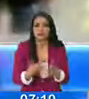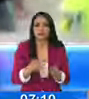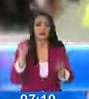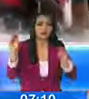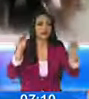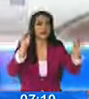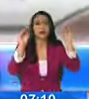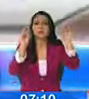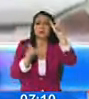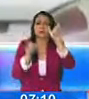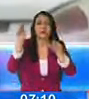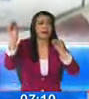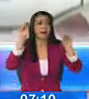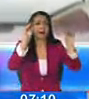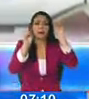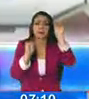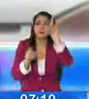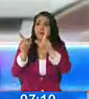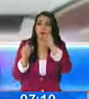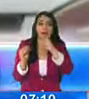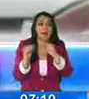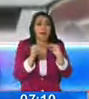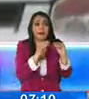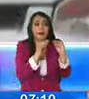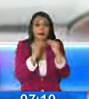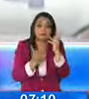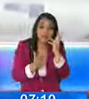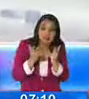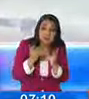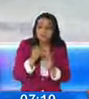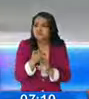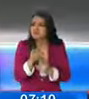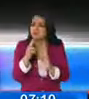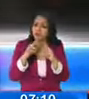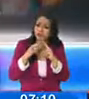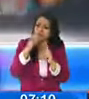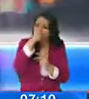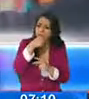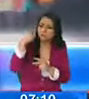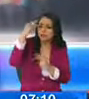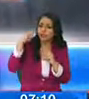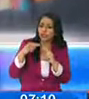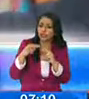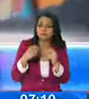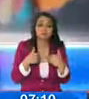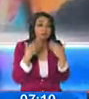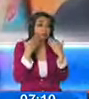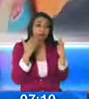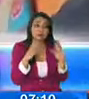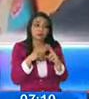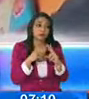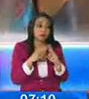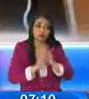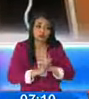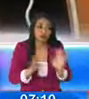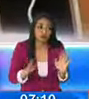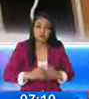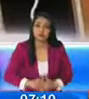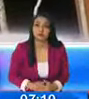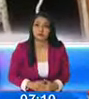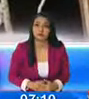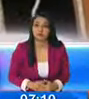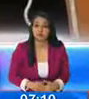esquina a esquina. Entre los habitantes se preguntaban si alguien podría reconocerla. No, de por aquí no es. No la conocemos. Nos